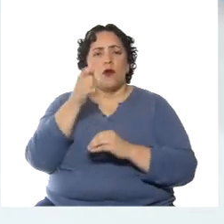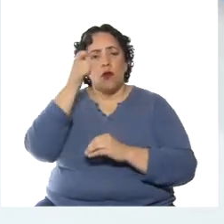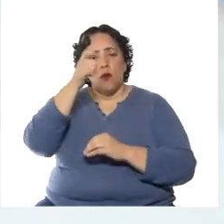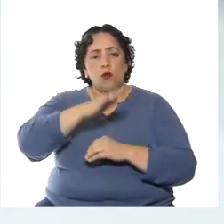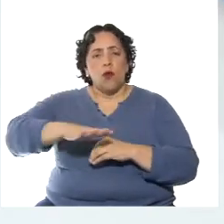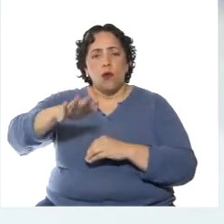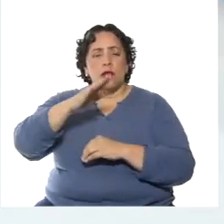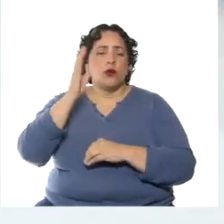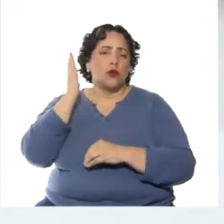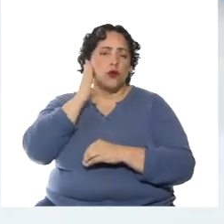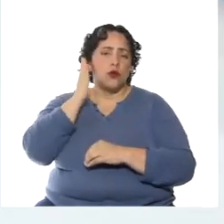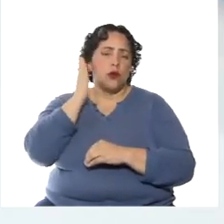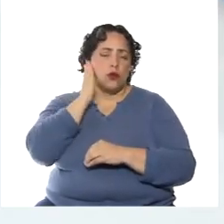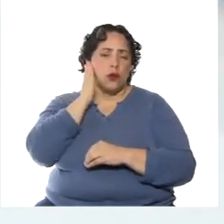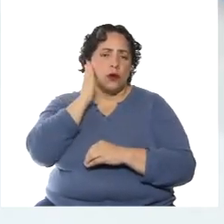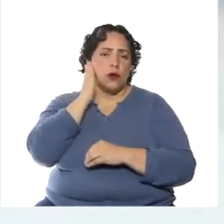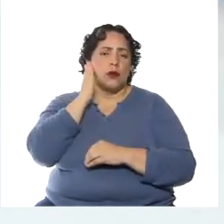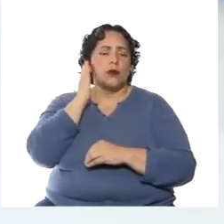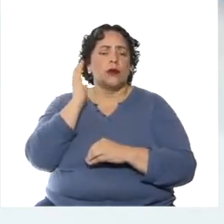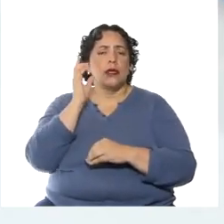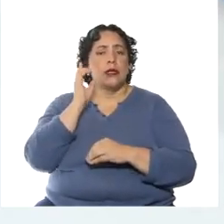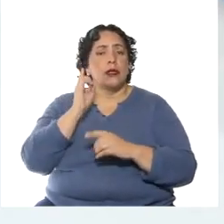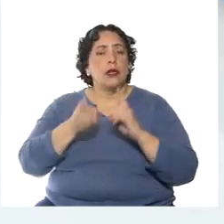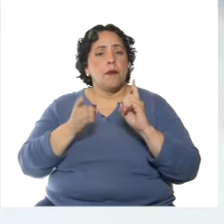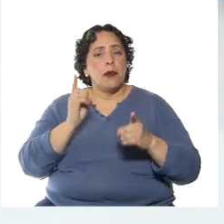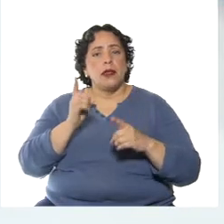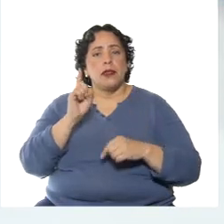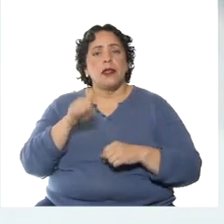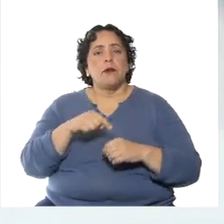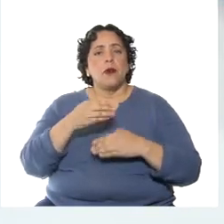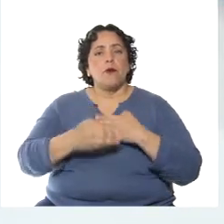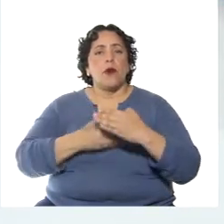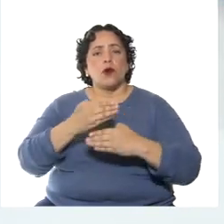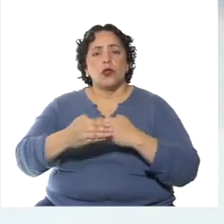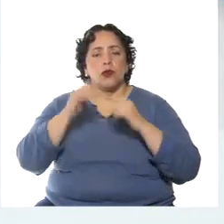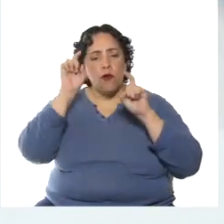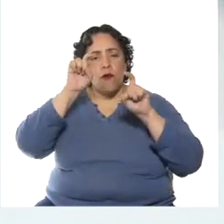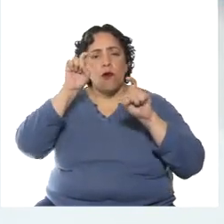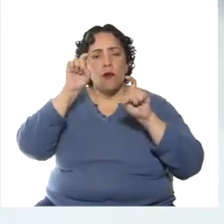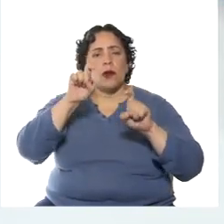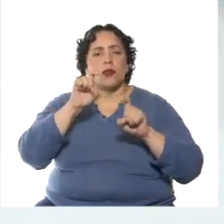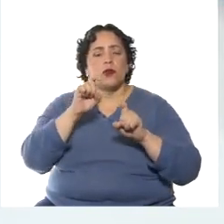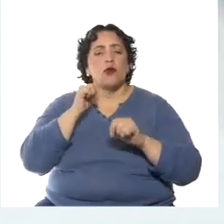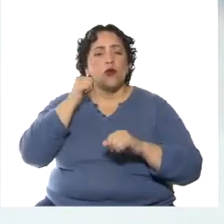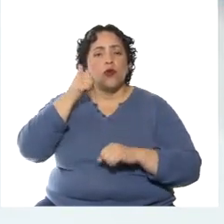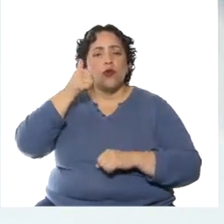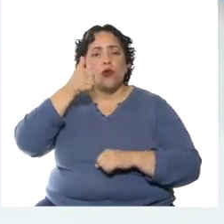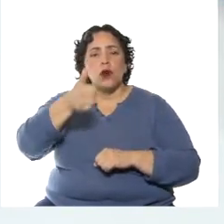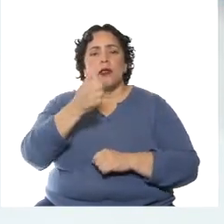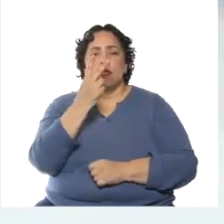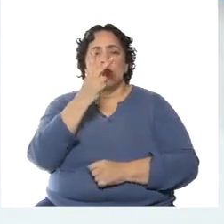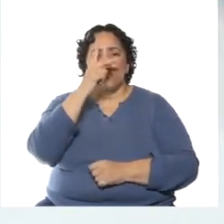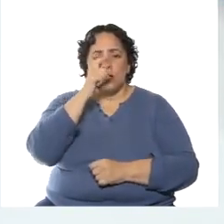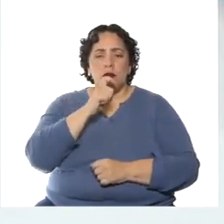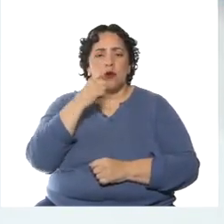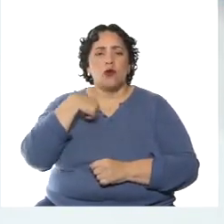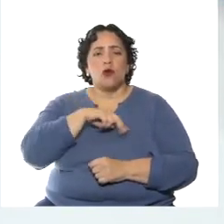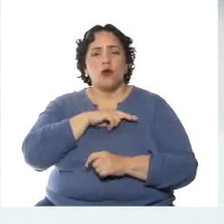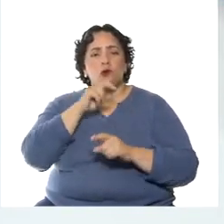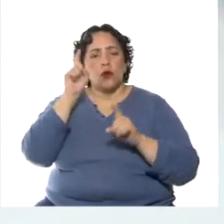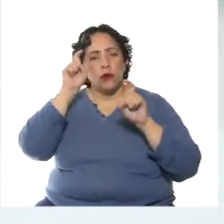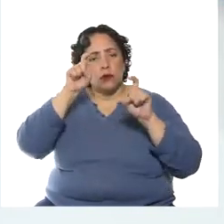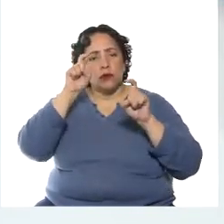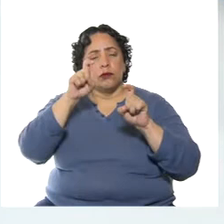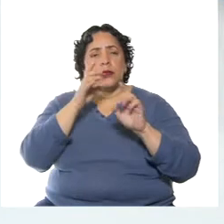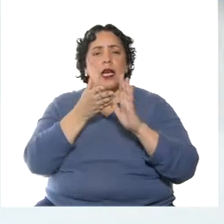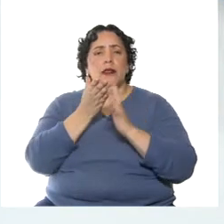población con deficiencias auditivas depende también de ese proceso de formación que durante 2 años hemos llevado a través